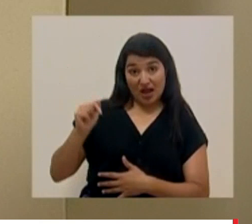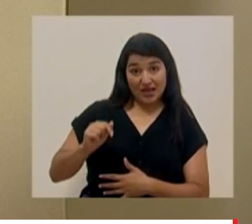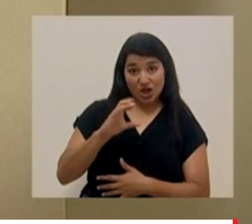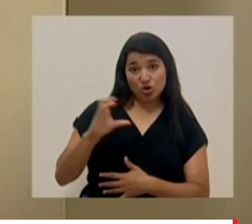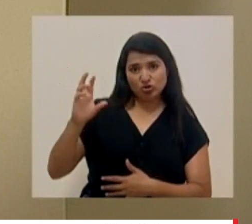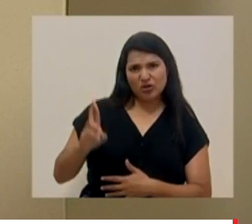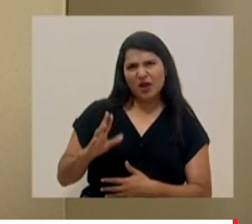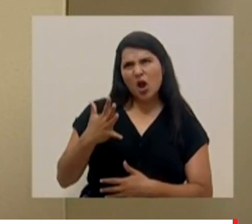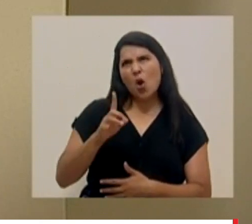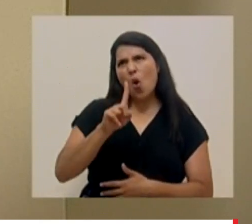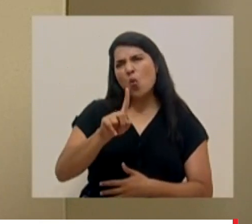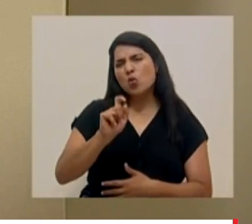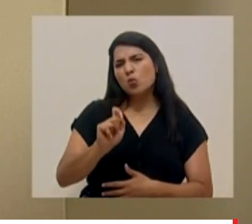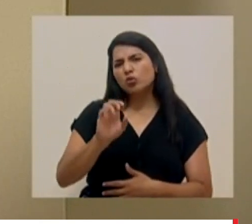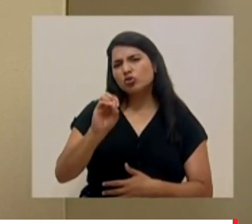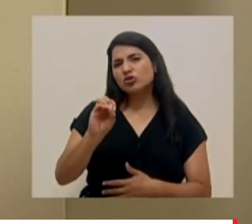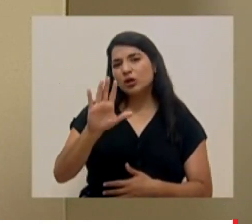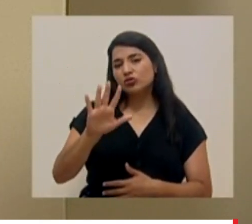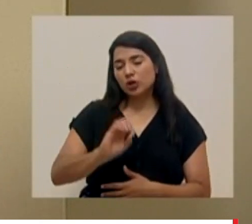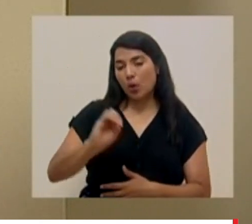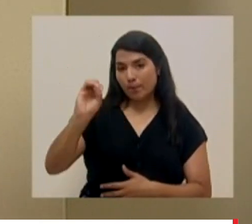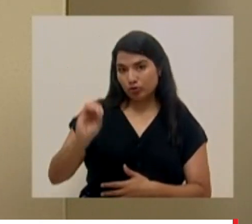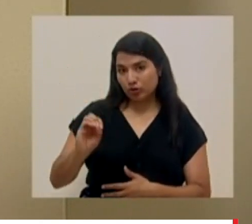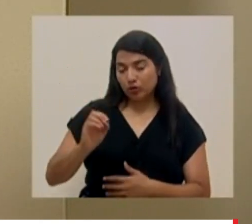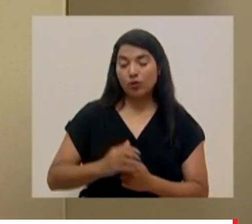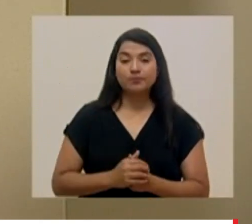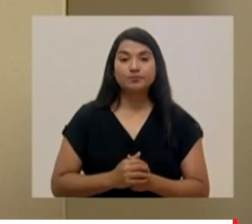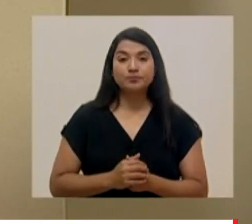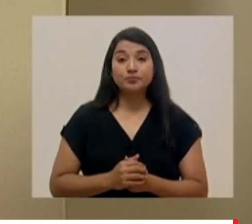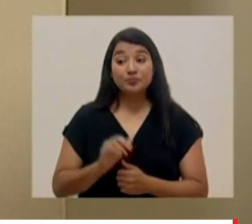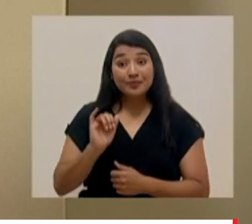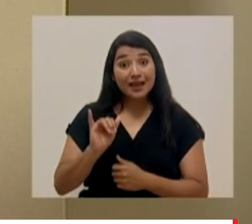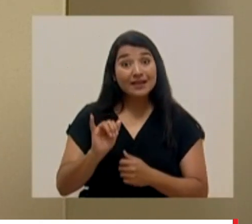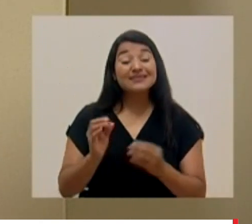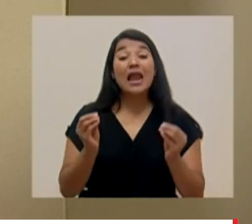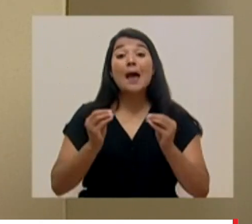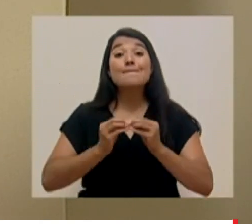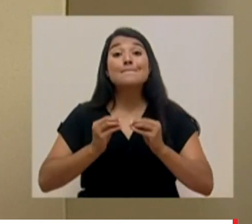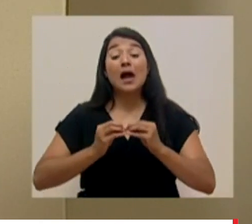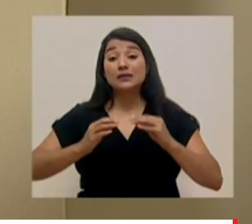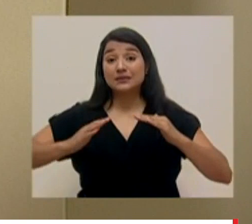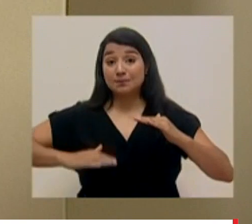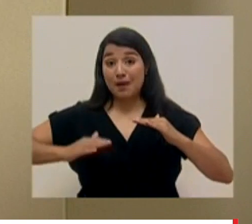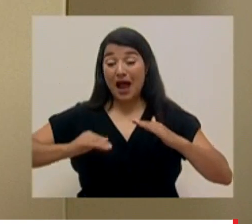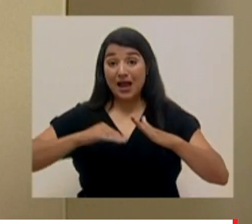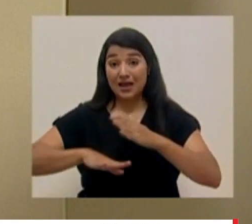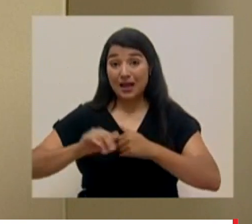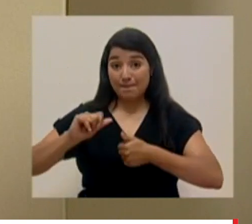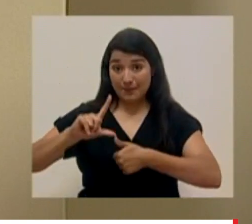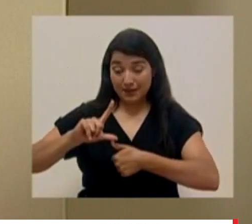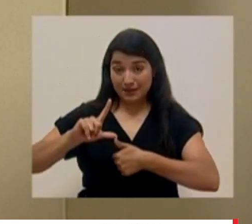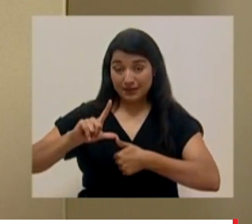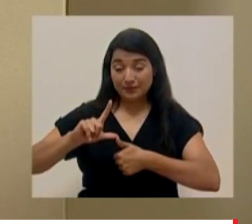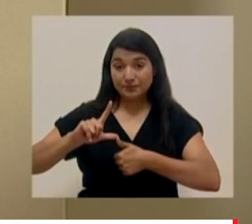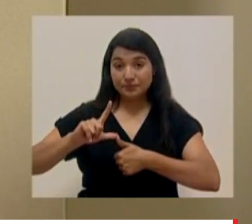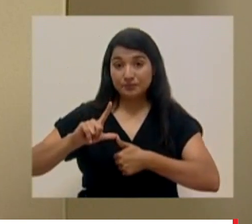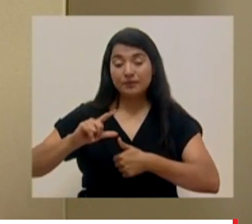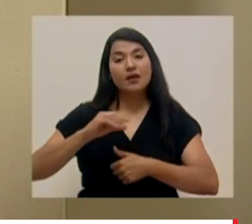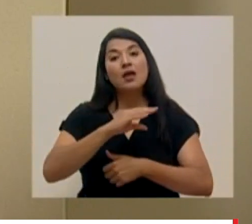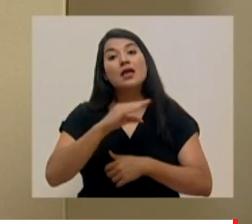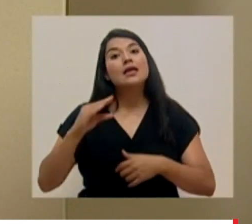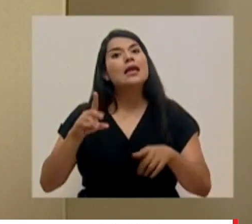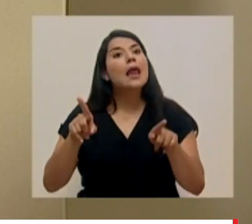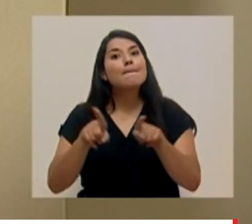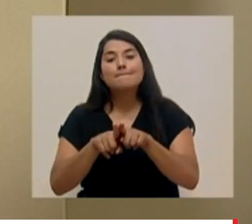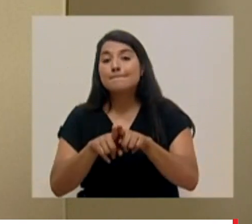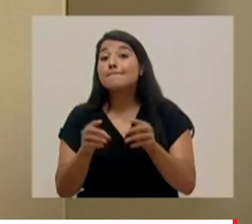como el 1.05%, que es de las más bajas de América Latina, e inclusive de las más